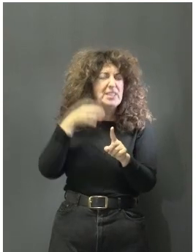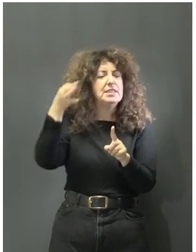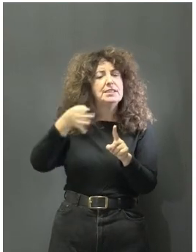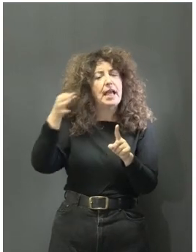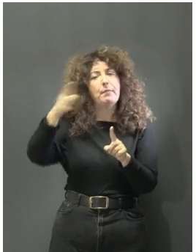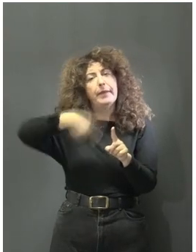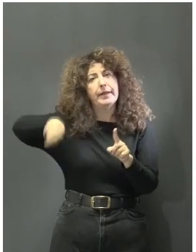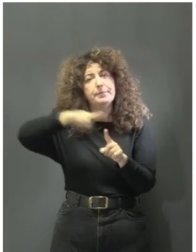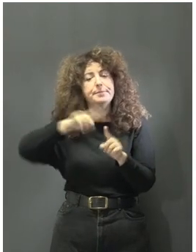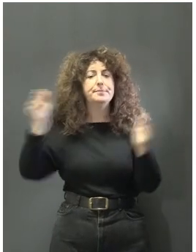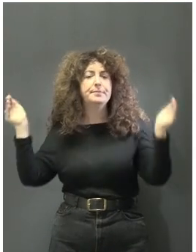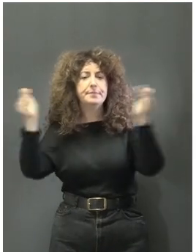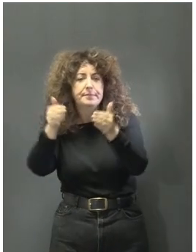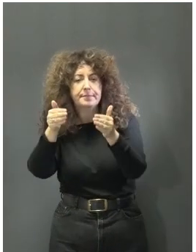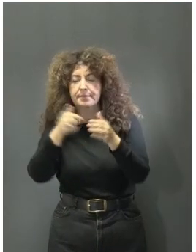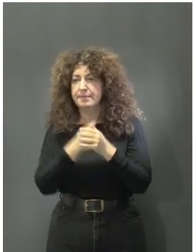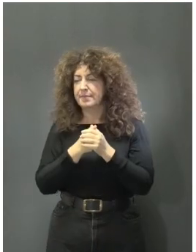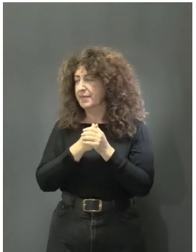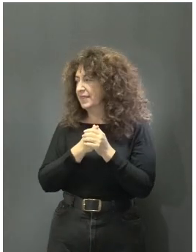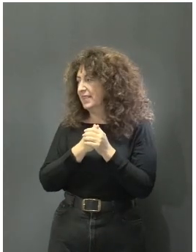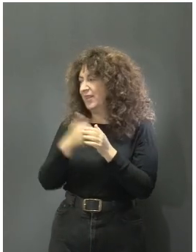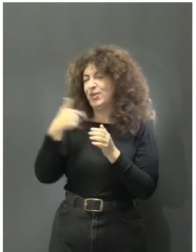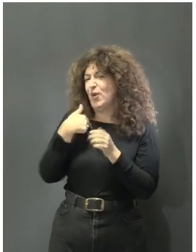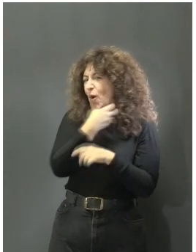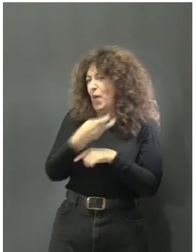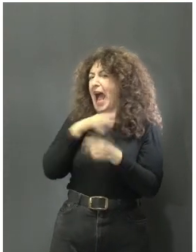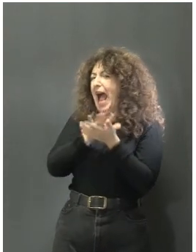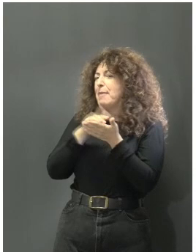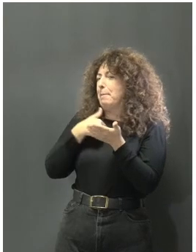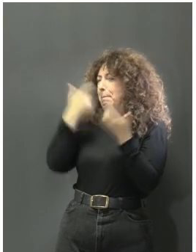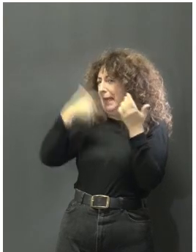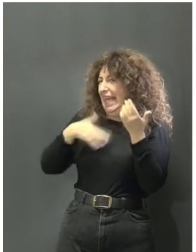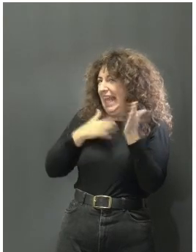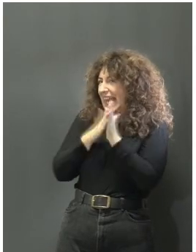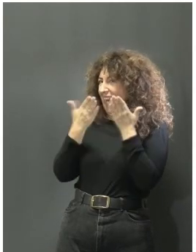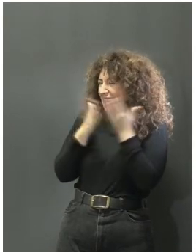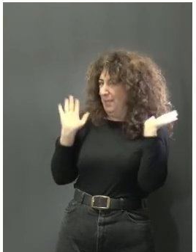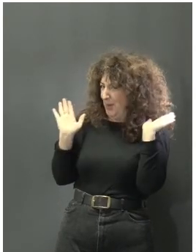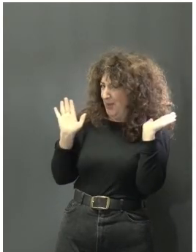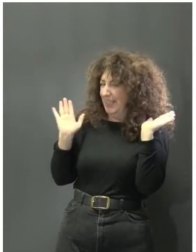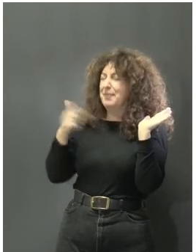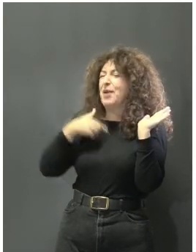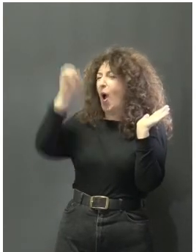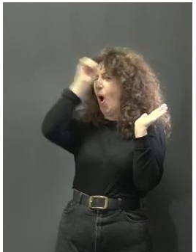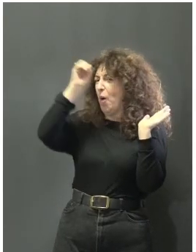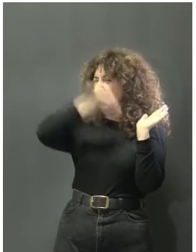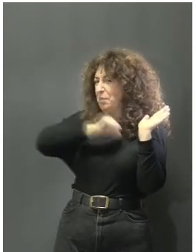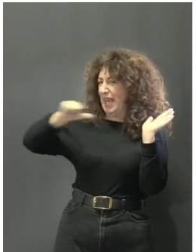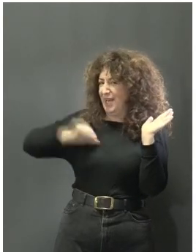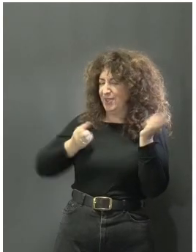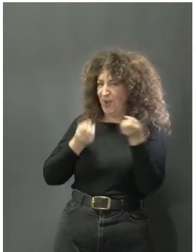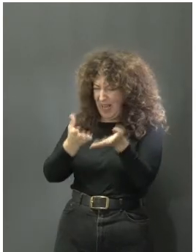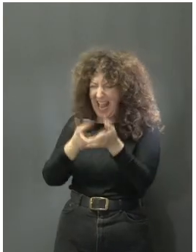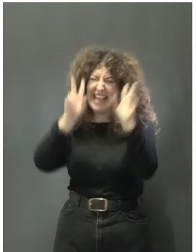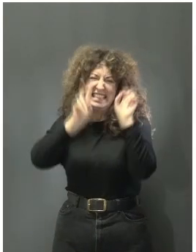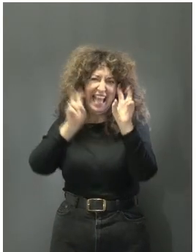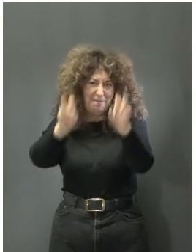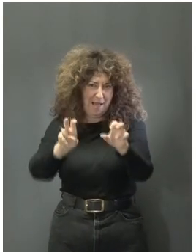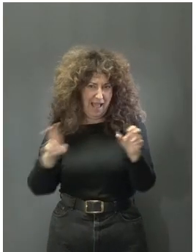centrado. Aquí yo vengo a hablar de mi libro y a dar un poco mi opinión personal, ¿no? Sobre algunos